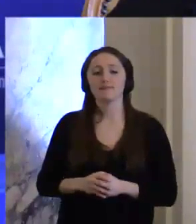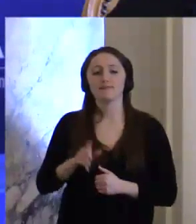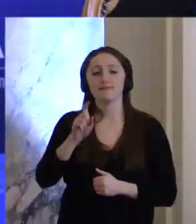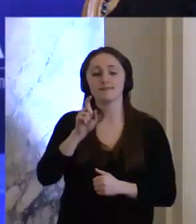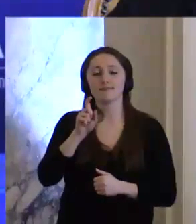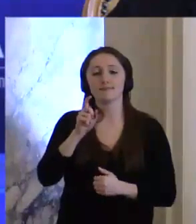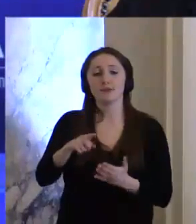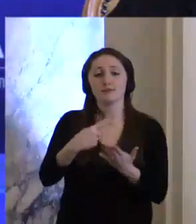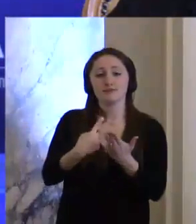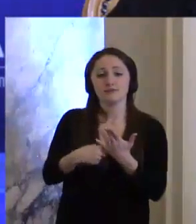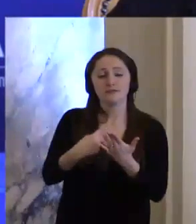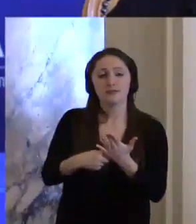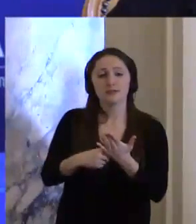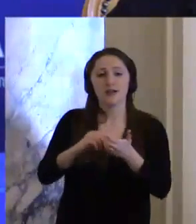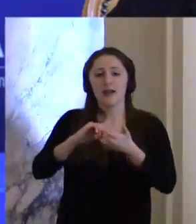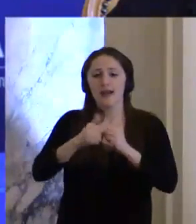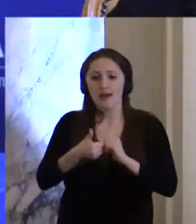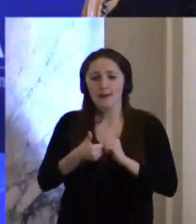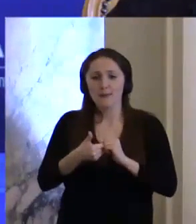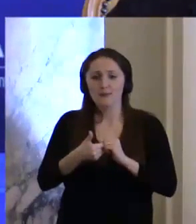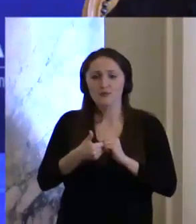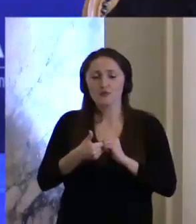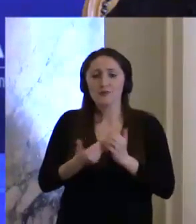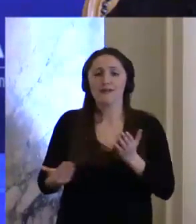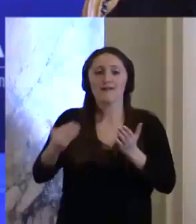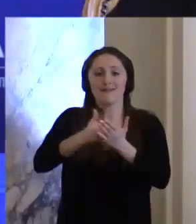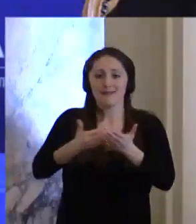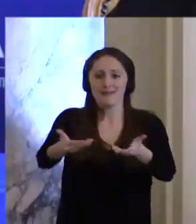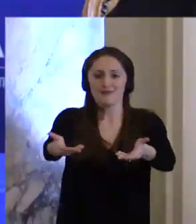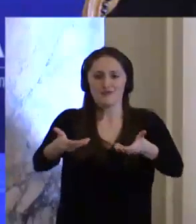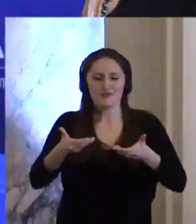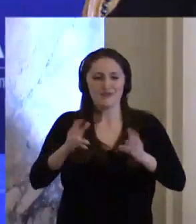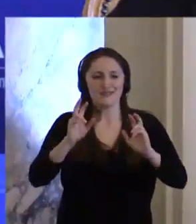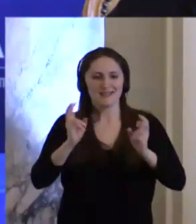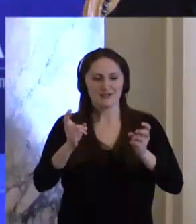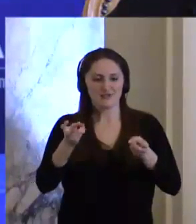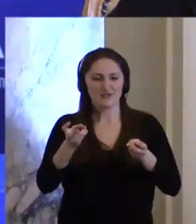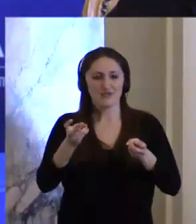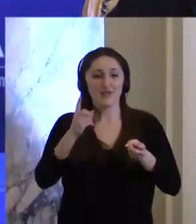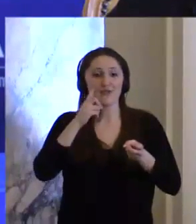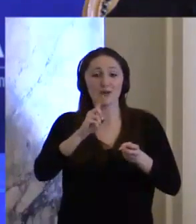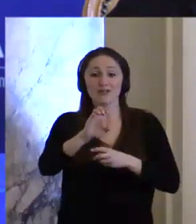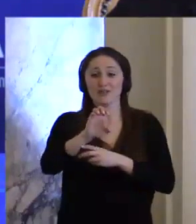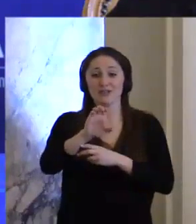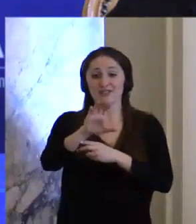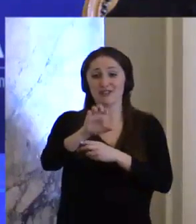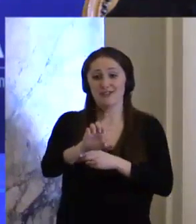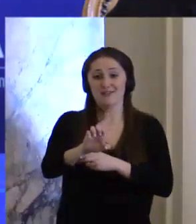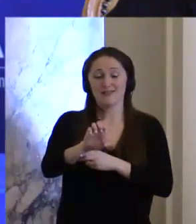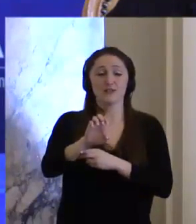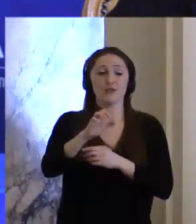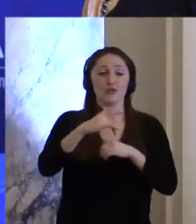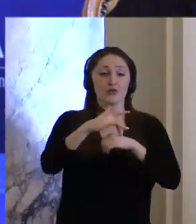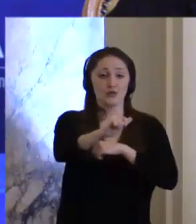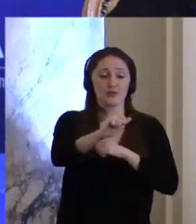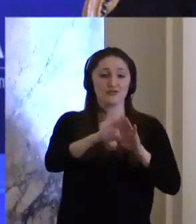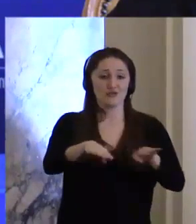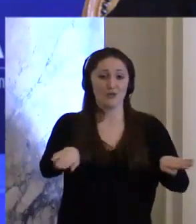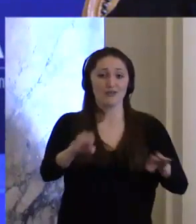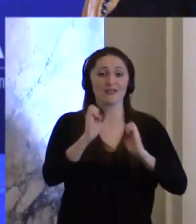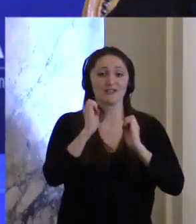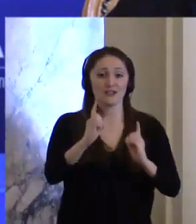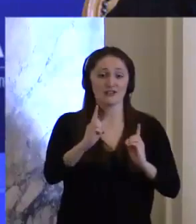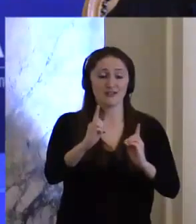en la educación escolar a temprana edad los valores cívicos de una sociedad